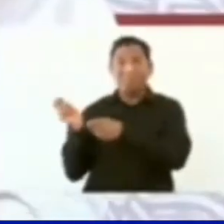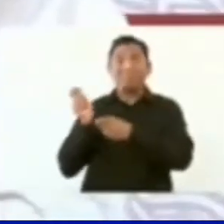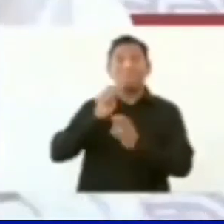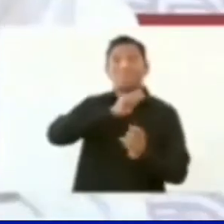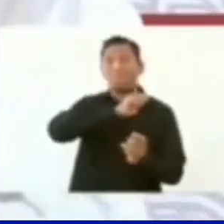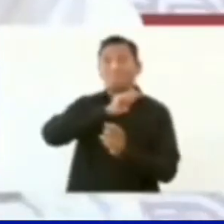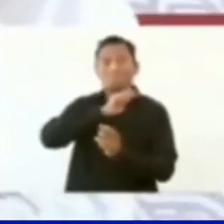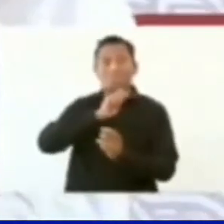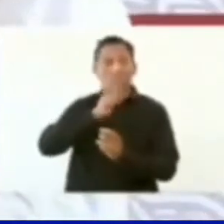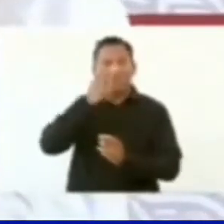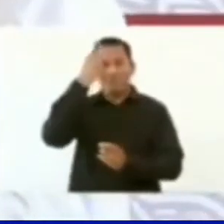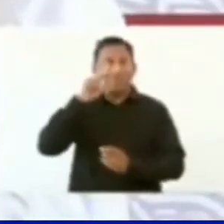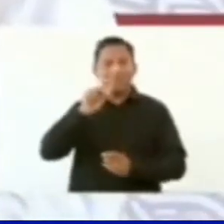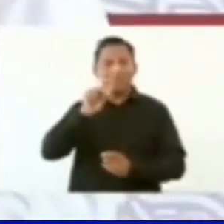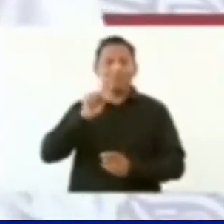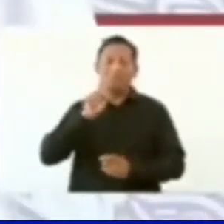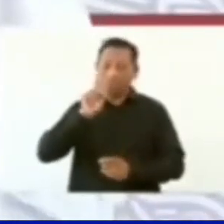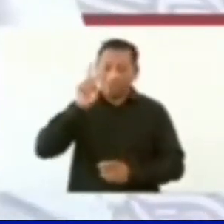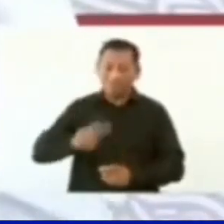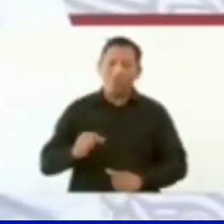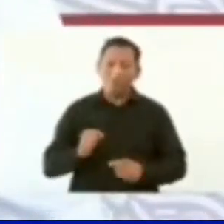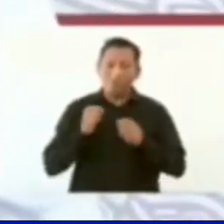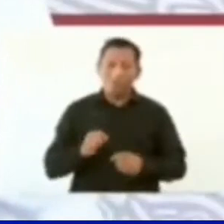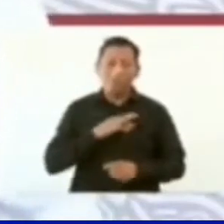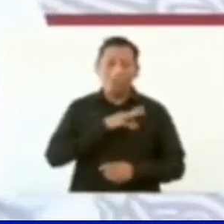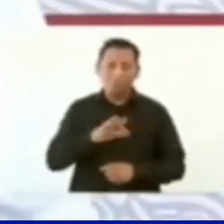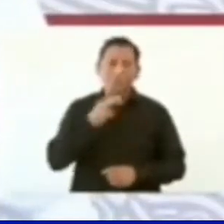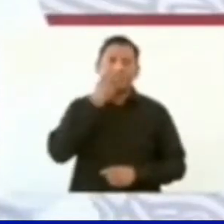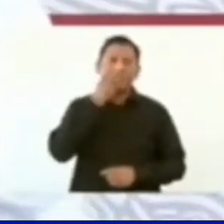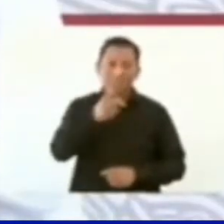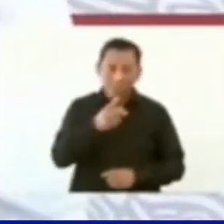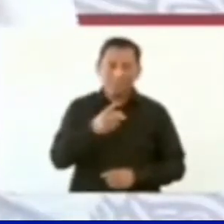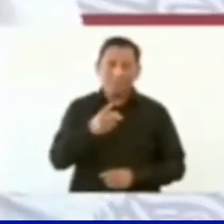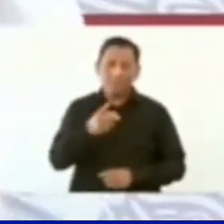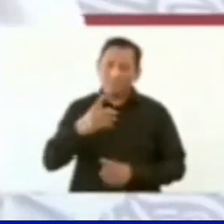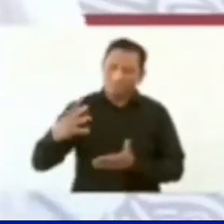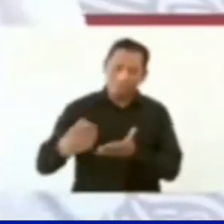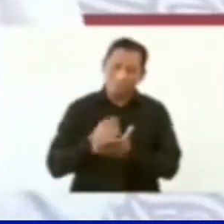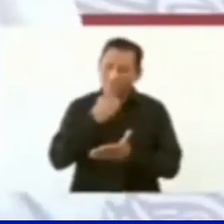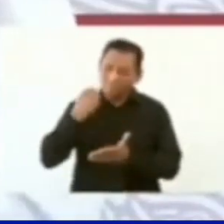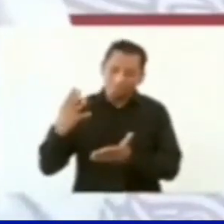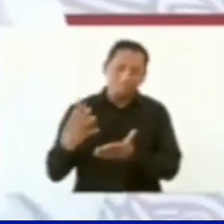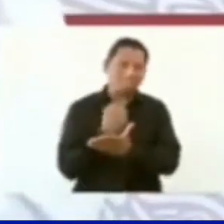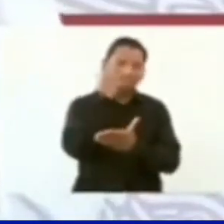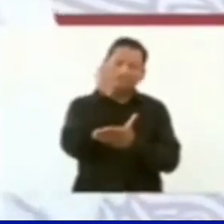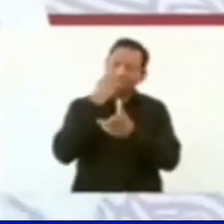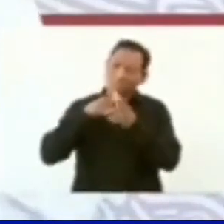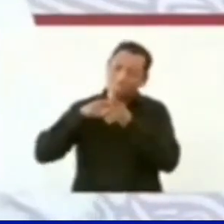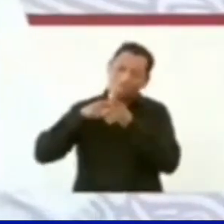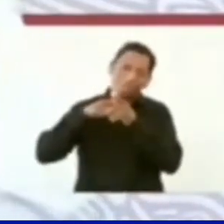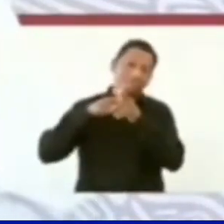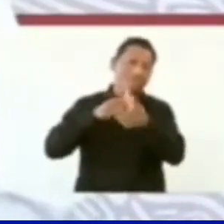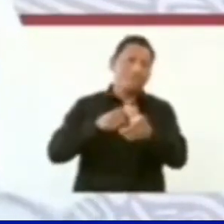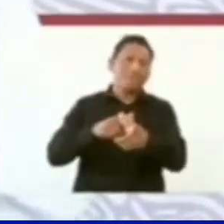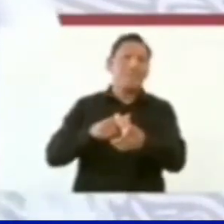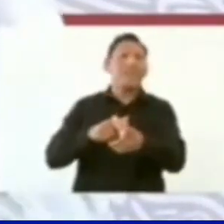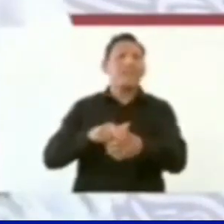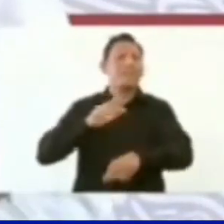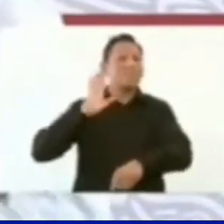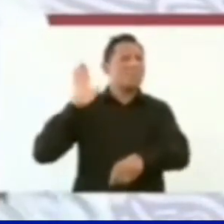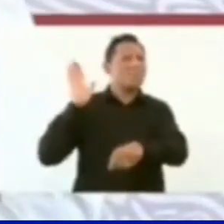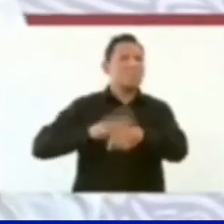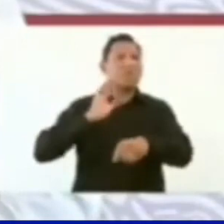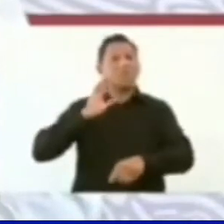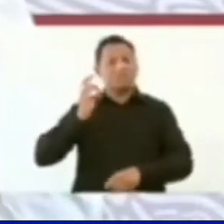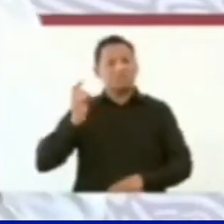de sus partidos y de la coalición, que del otro lado, significa que del otro lado van a estar promoviendo